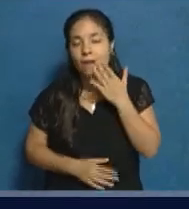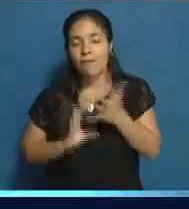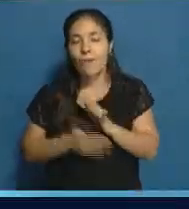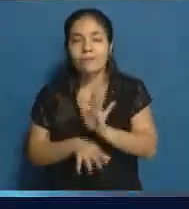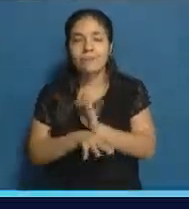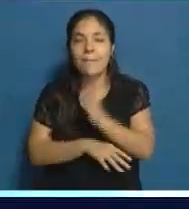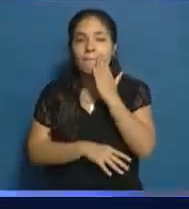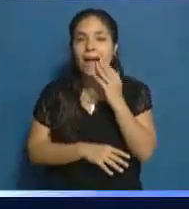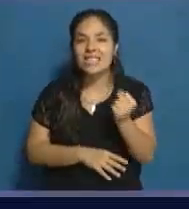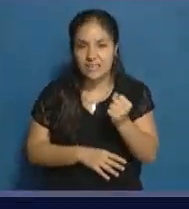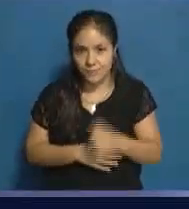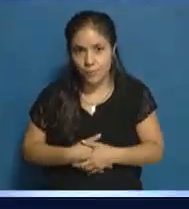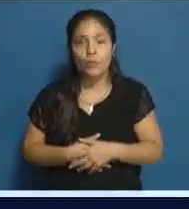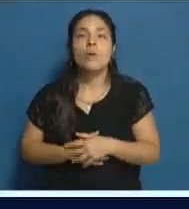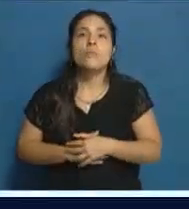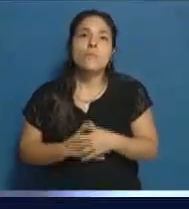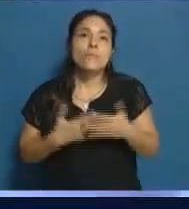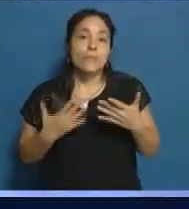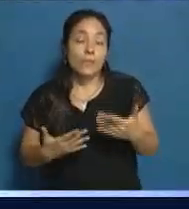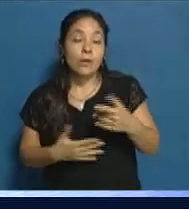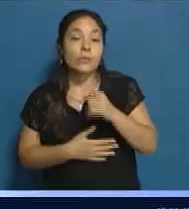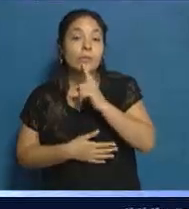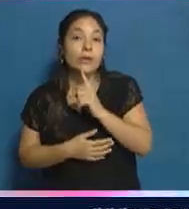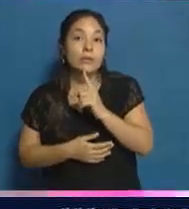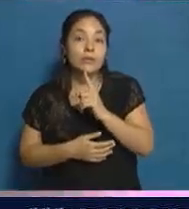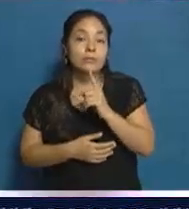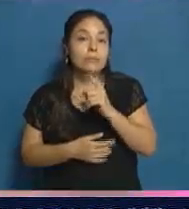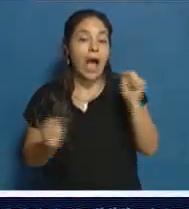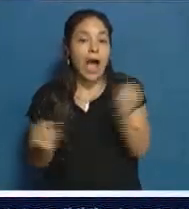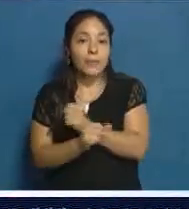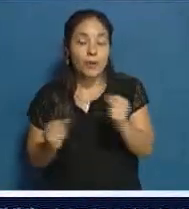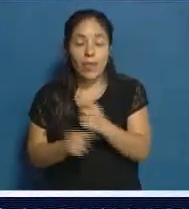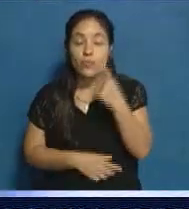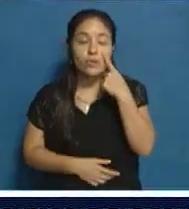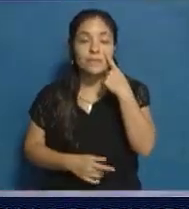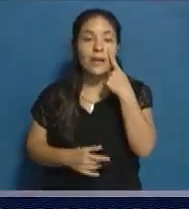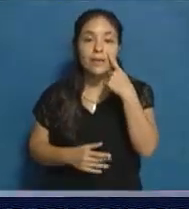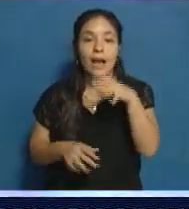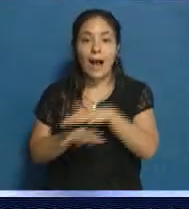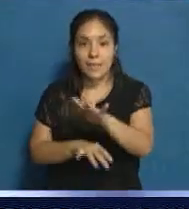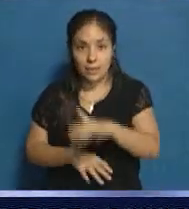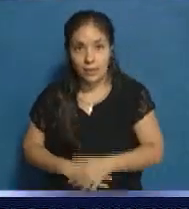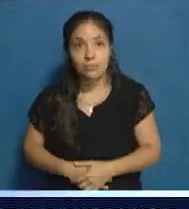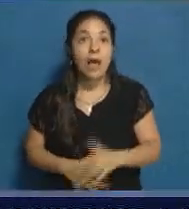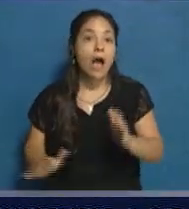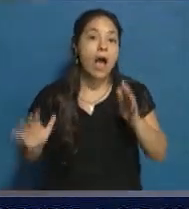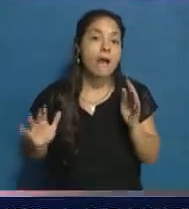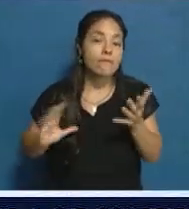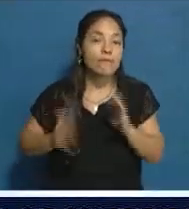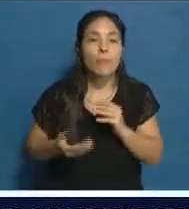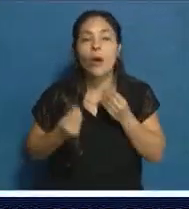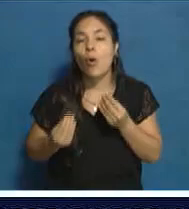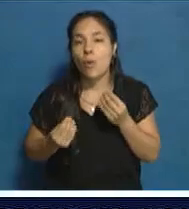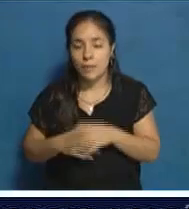de una ordenanza que se ha aprobado por parte de la capital y que veremos cómo se aplica.